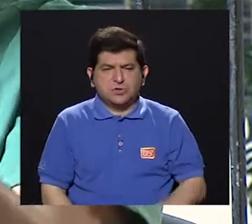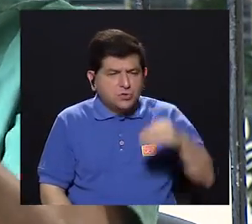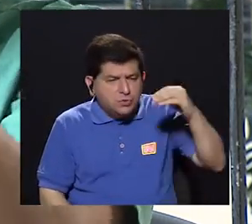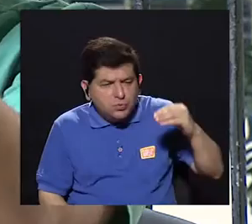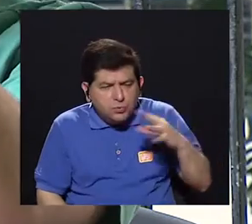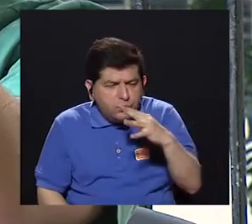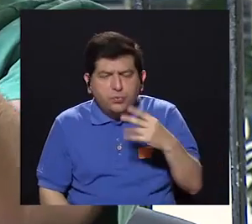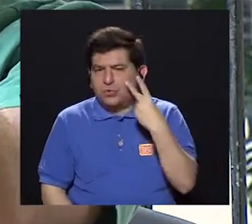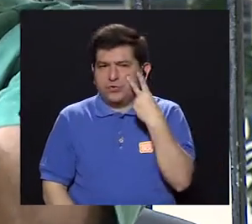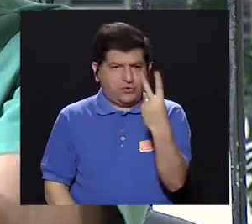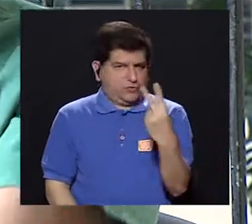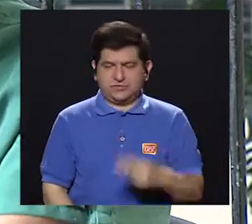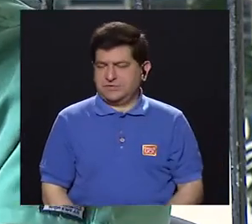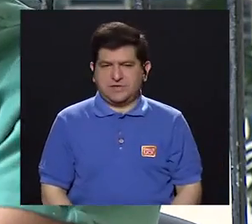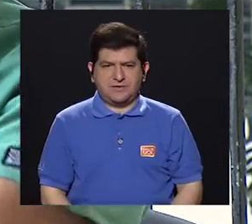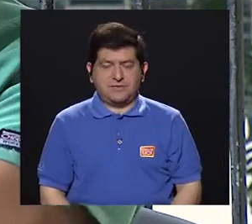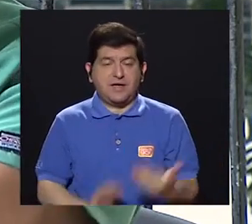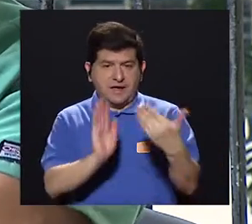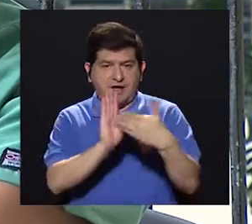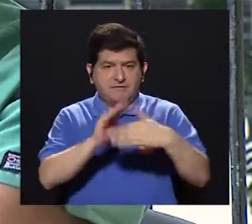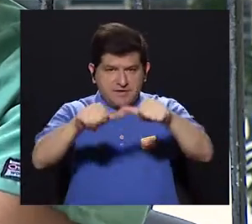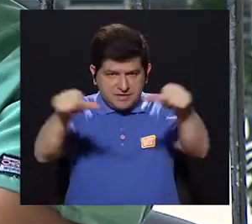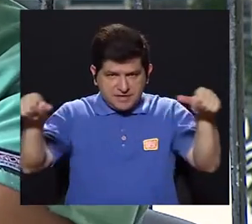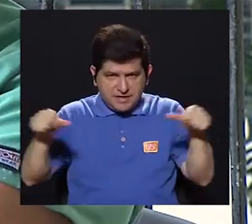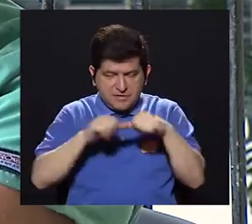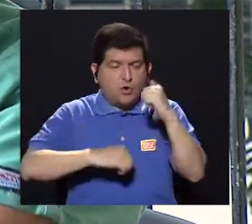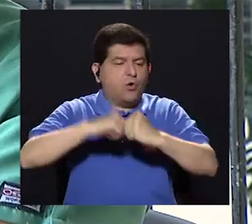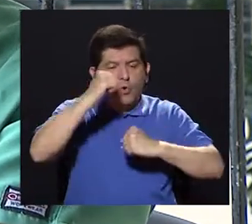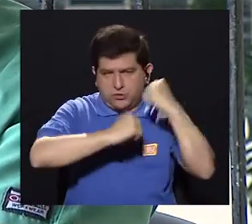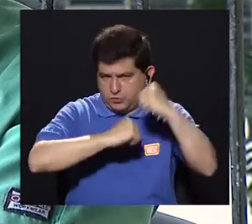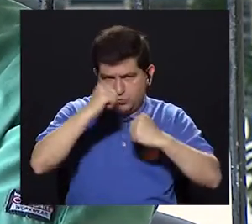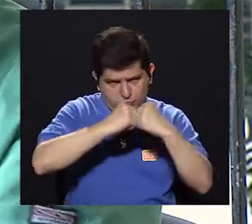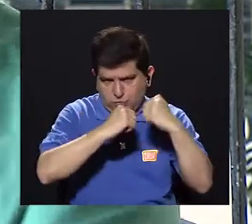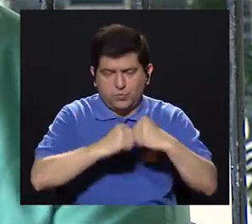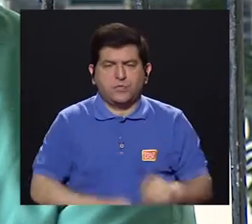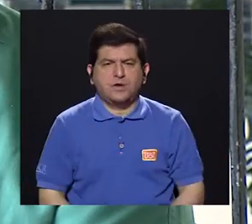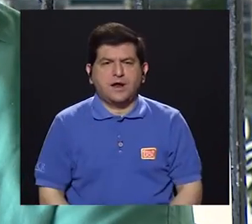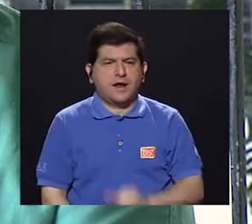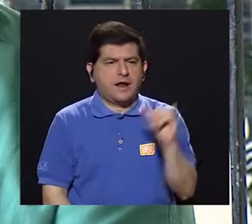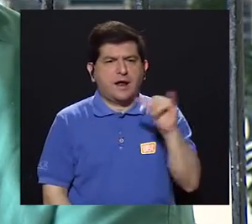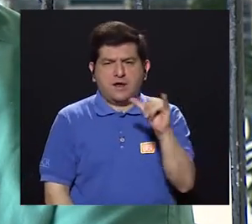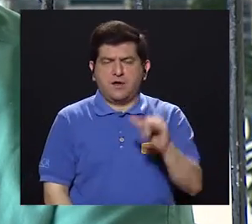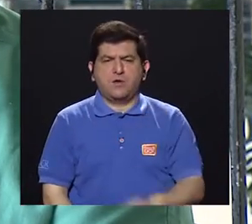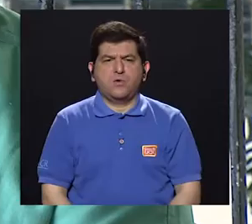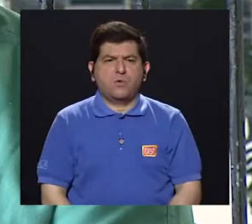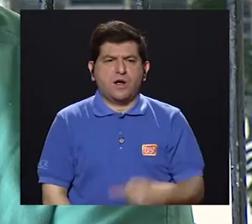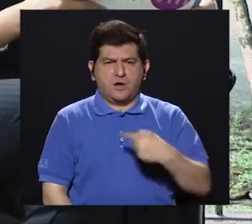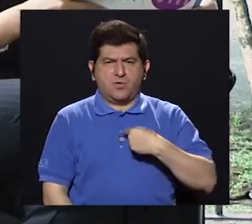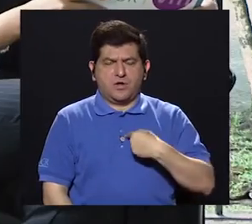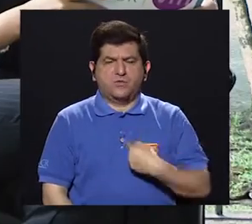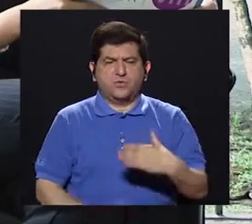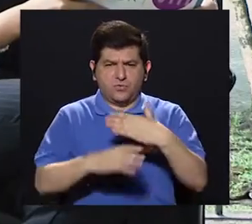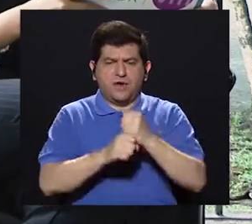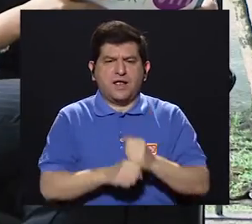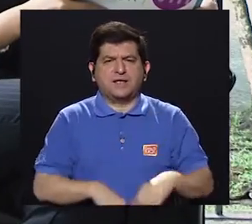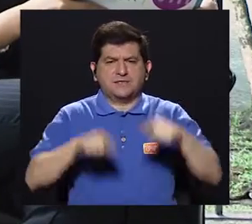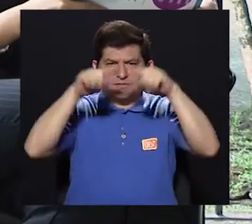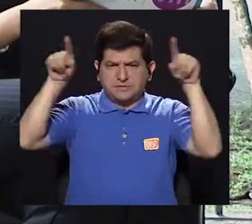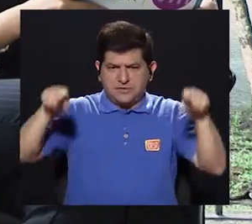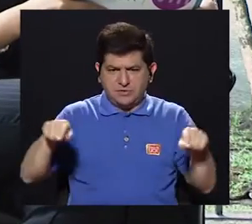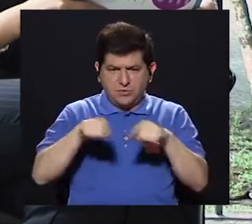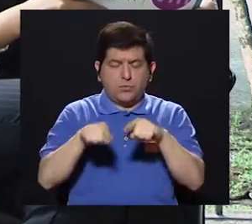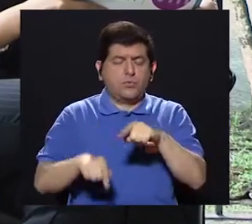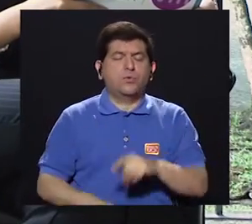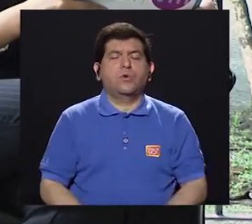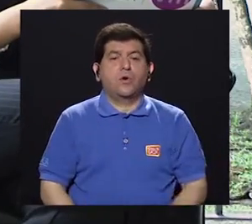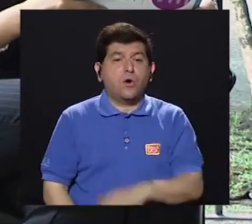imagínenselo así, ¿verdad?, que caen sobre un área o estructura determinada. Como cuando uno le saca una placa. O